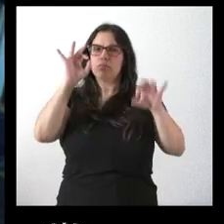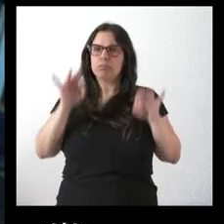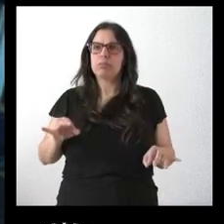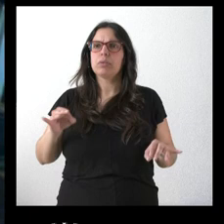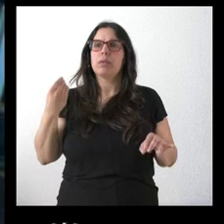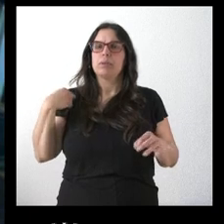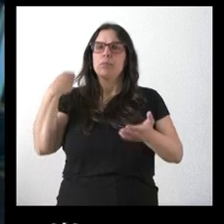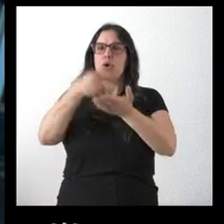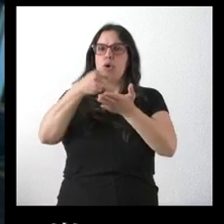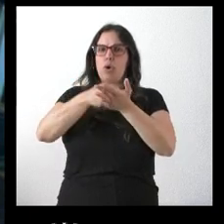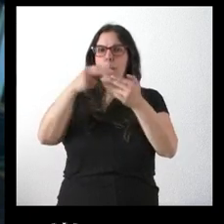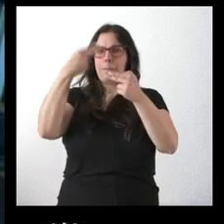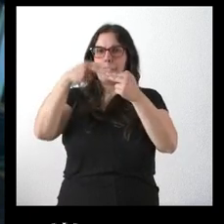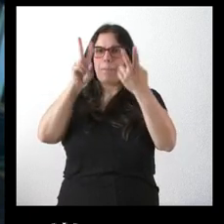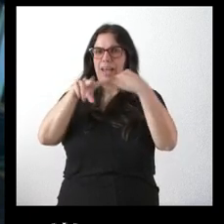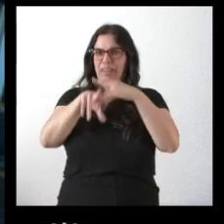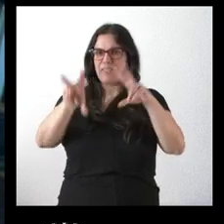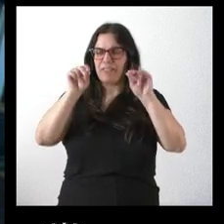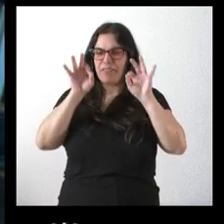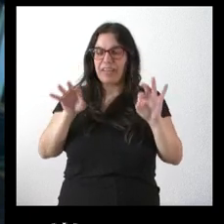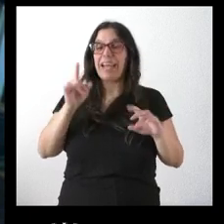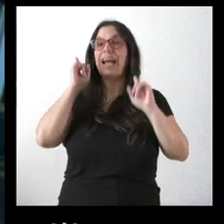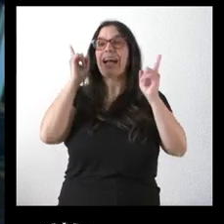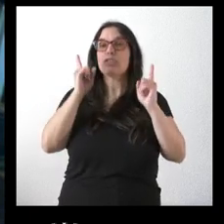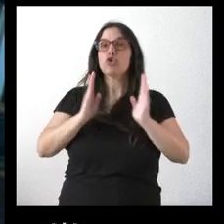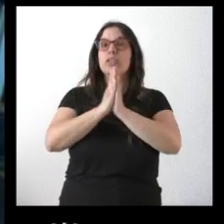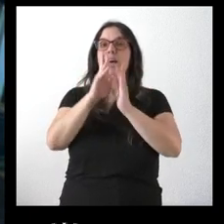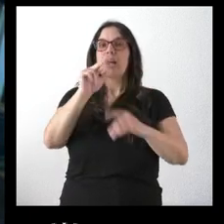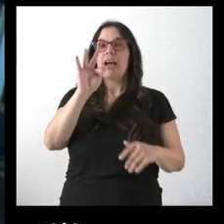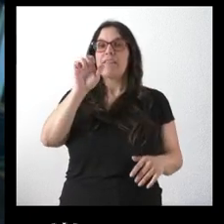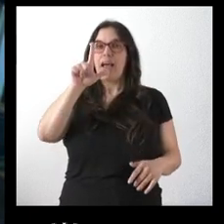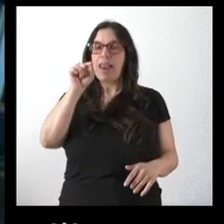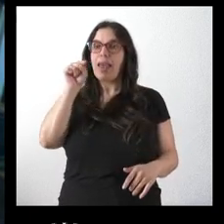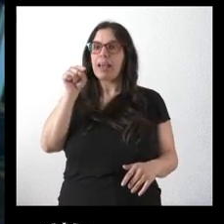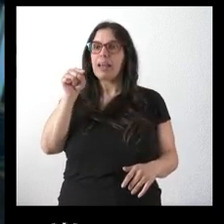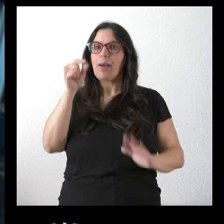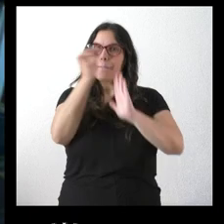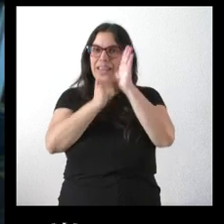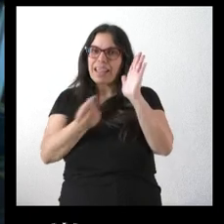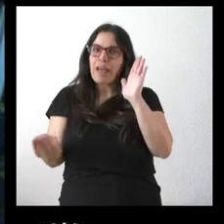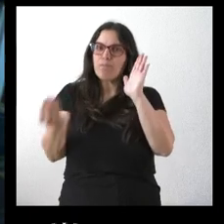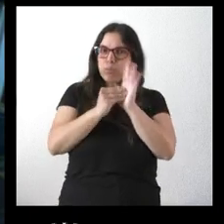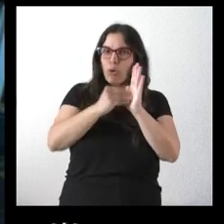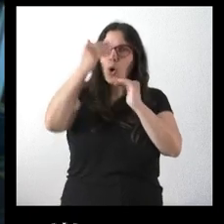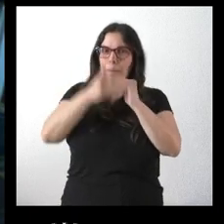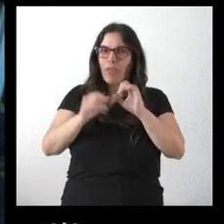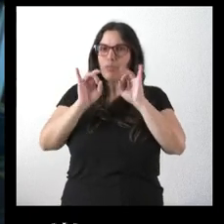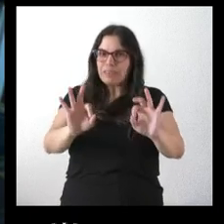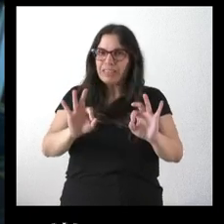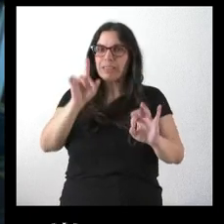tajante a que no haya peajes en las autopistas, en el caso de la de San Rafael, ¿Se va a concretar en alguna medida y en algún plazo concreto?